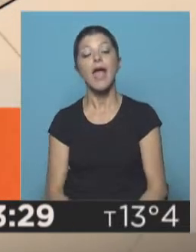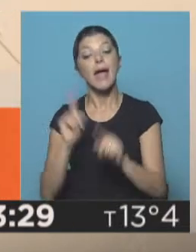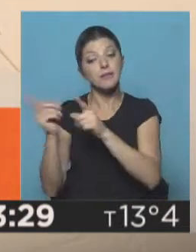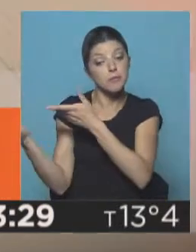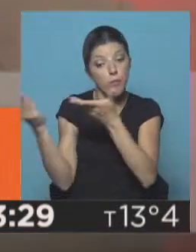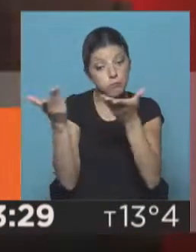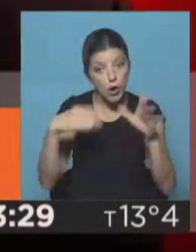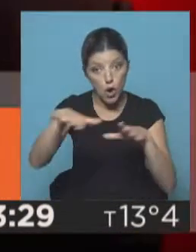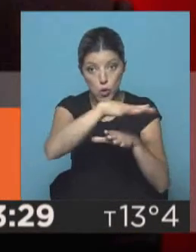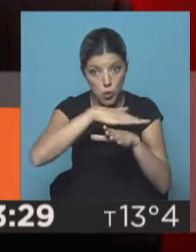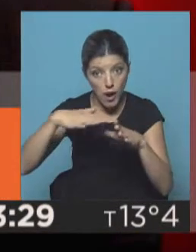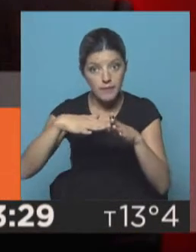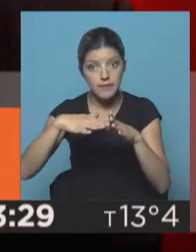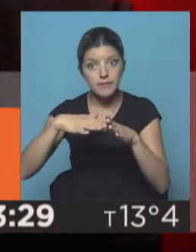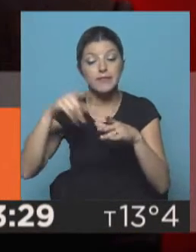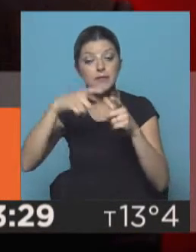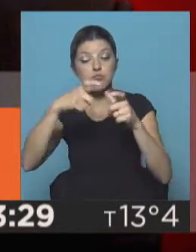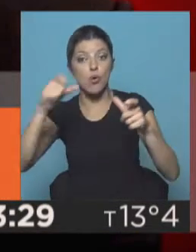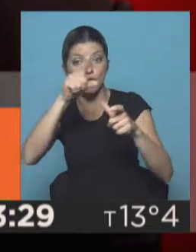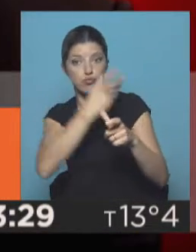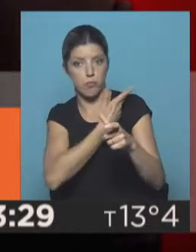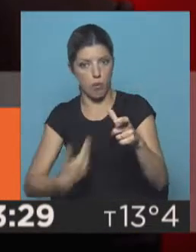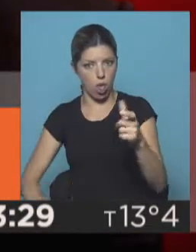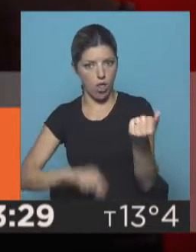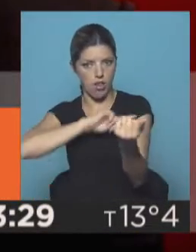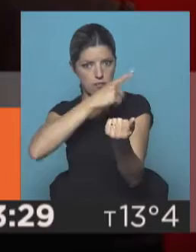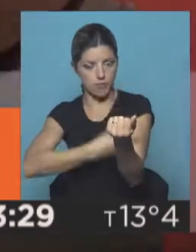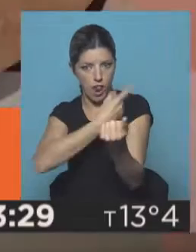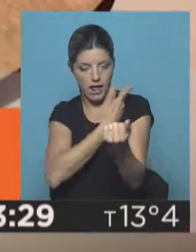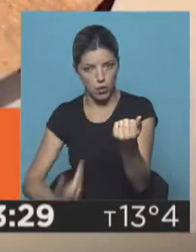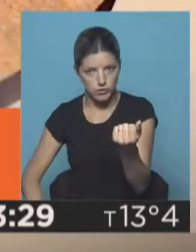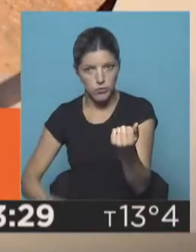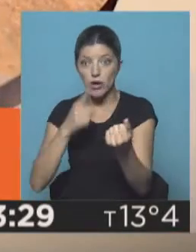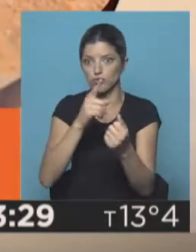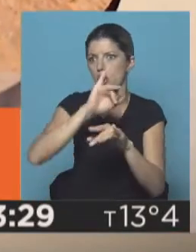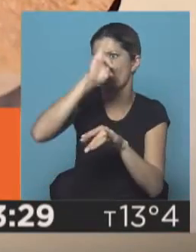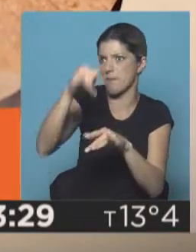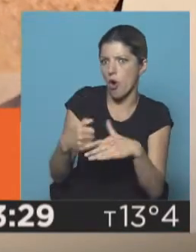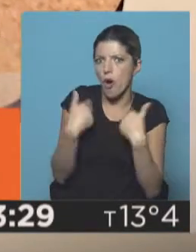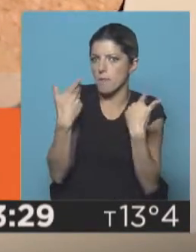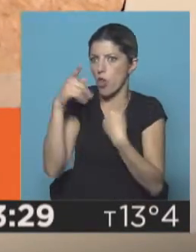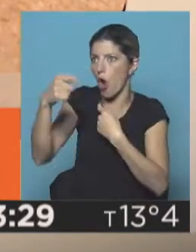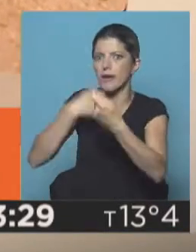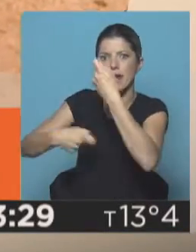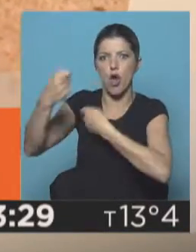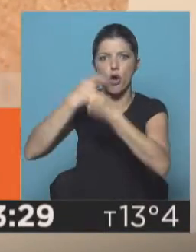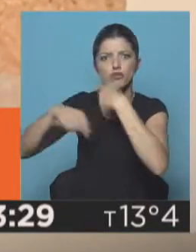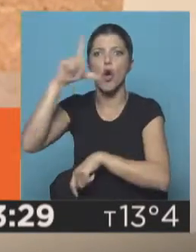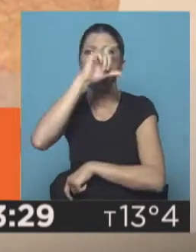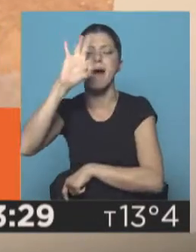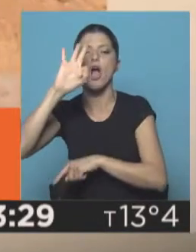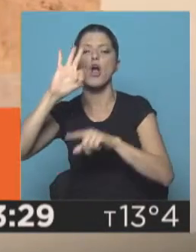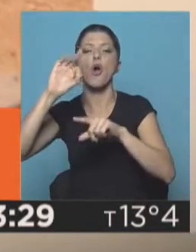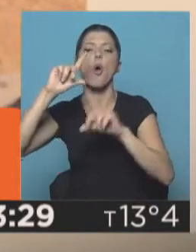civil siria convirtió al Ejecutivo turco en uno de los que están mejor ubicados para hacer negocios con el Banco Mundial.